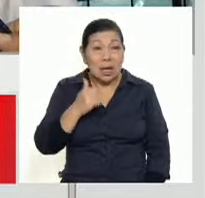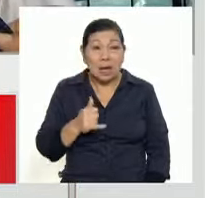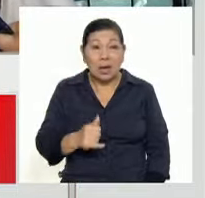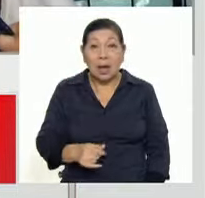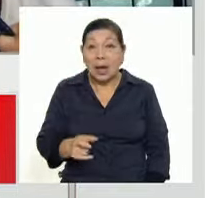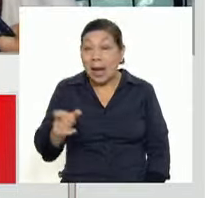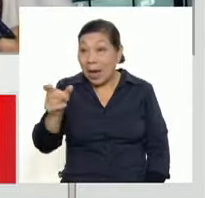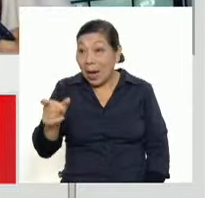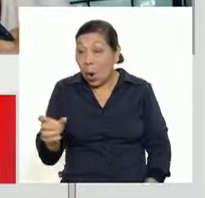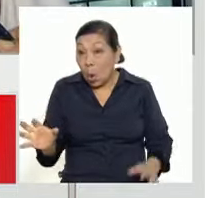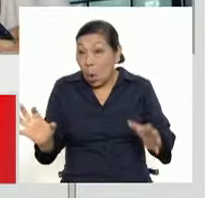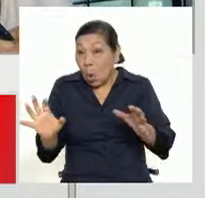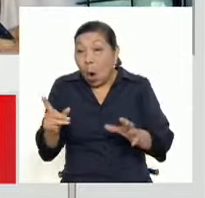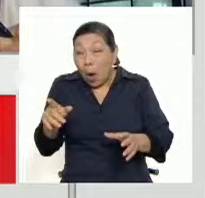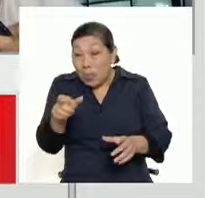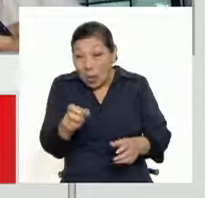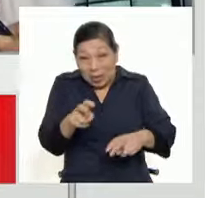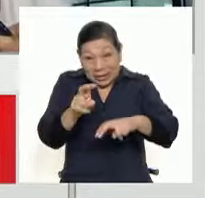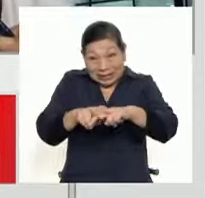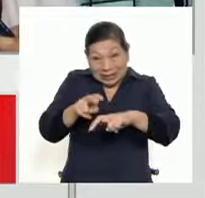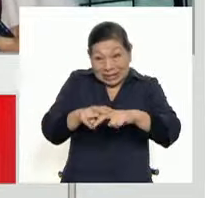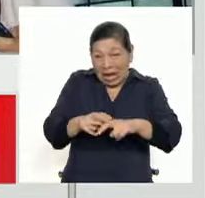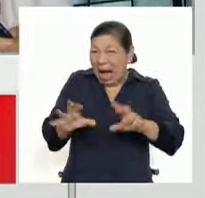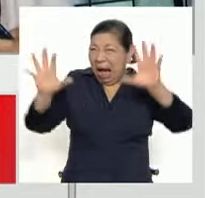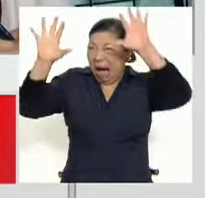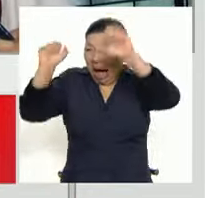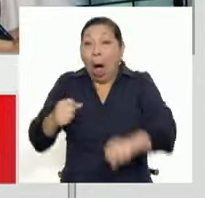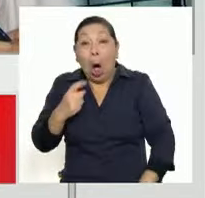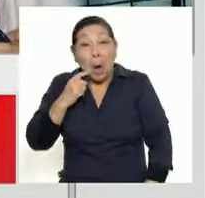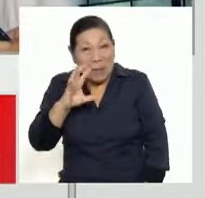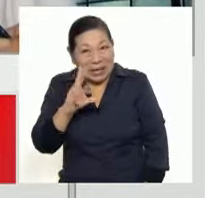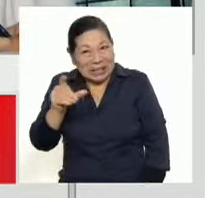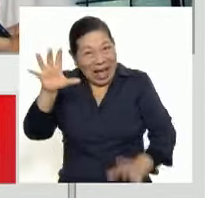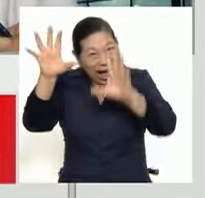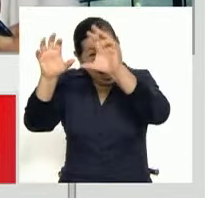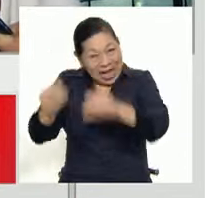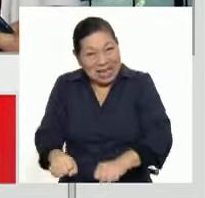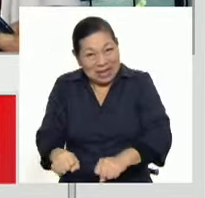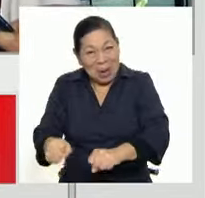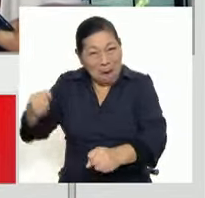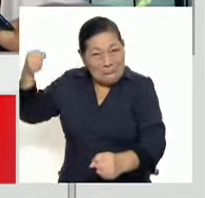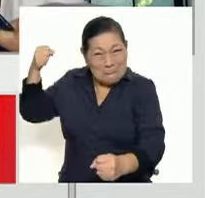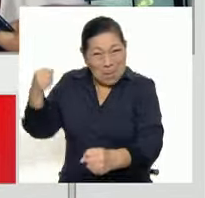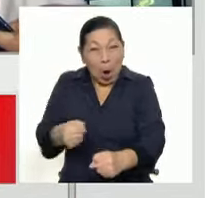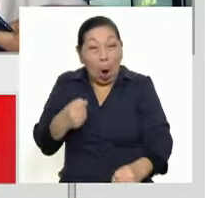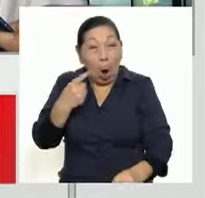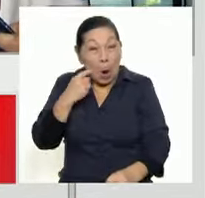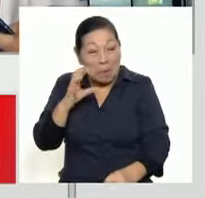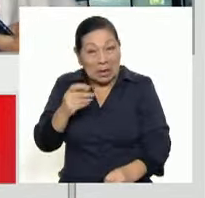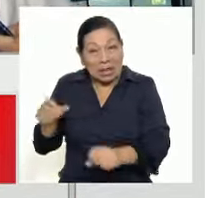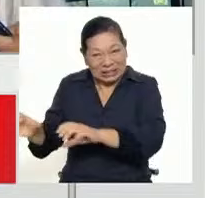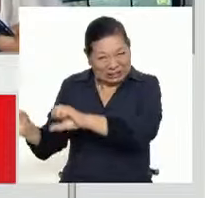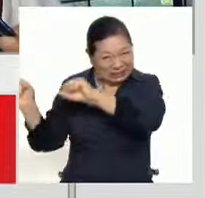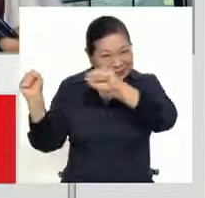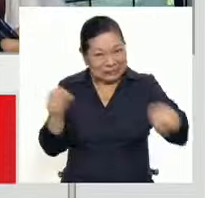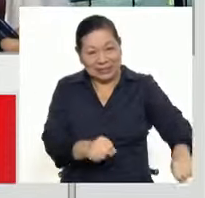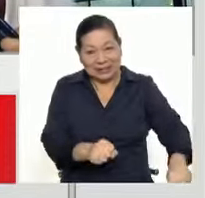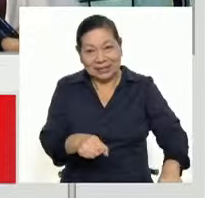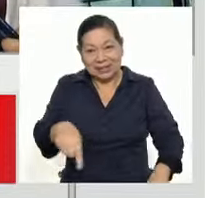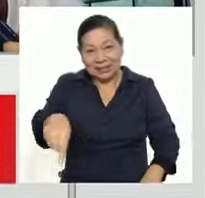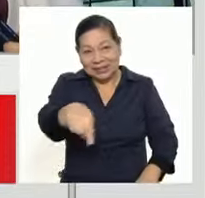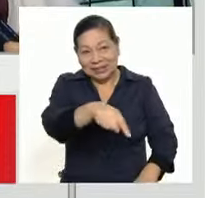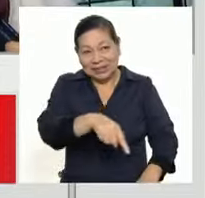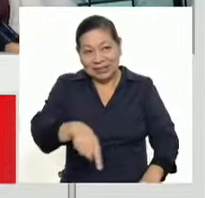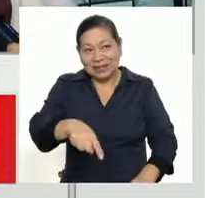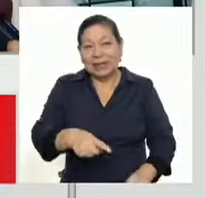los pasajeros se unieron, lo redujeron, lo atacaron e inclusive lo han golpeado, y han traído con esa unidad, lo han traído acá a